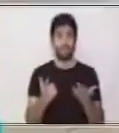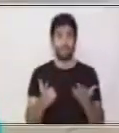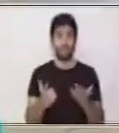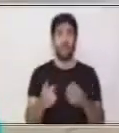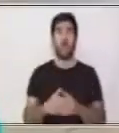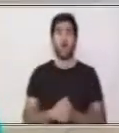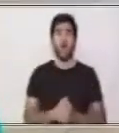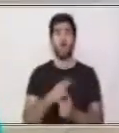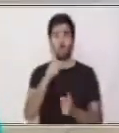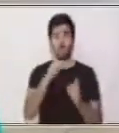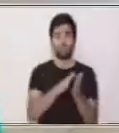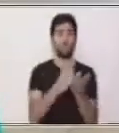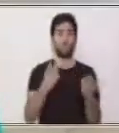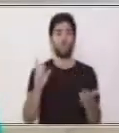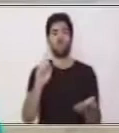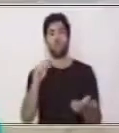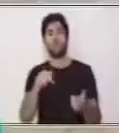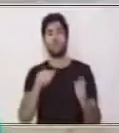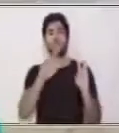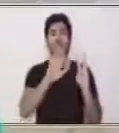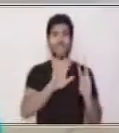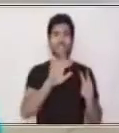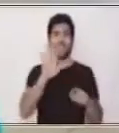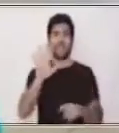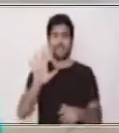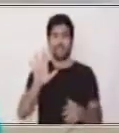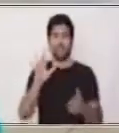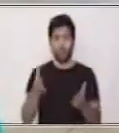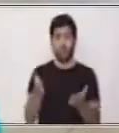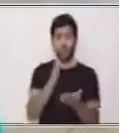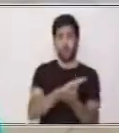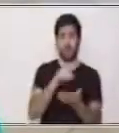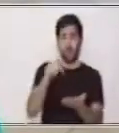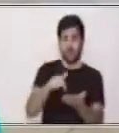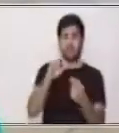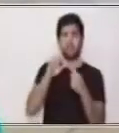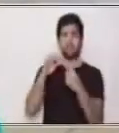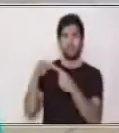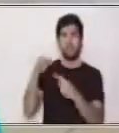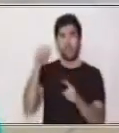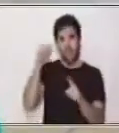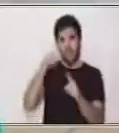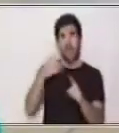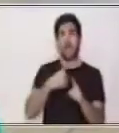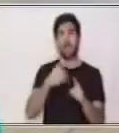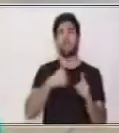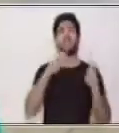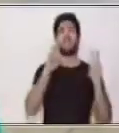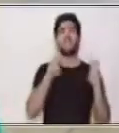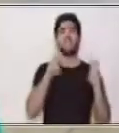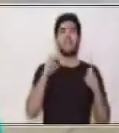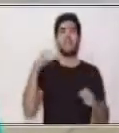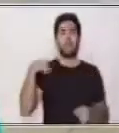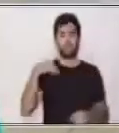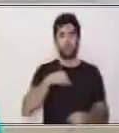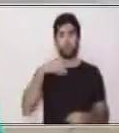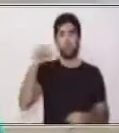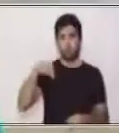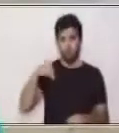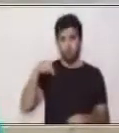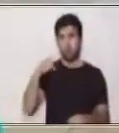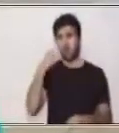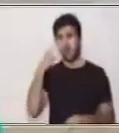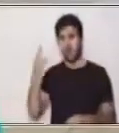a abrir en la página número 75, porque específicamente ahí está el tema que hoy vamos